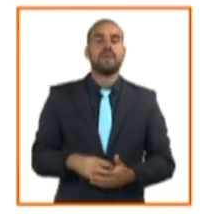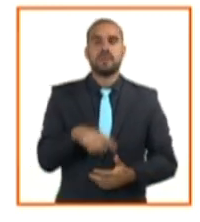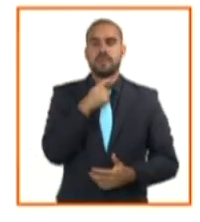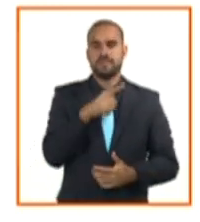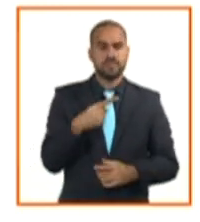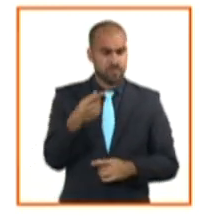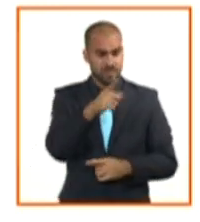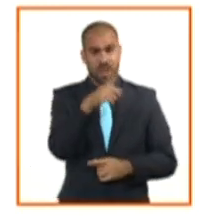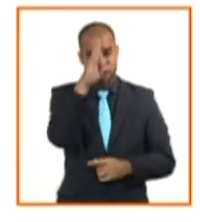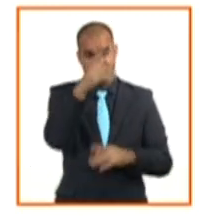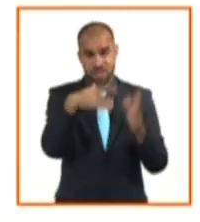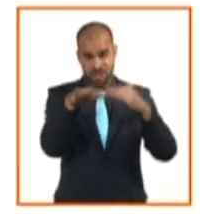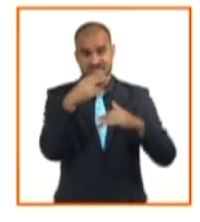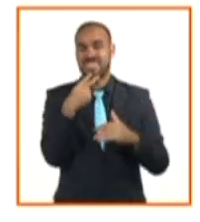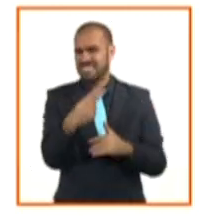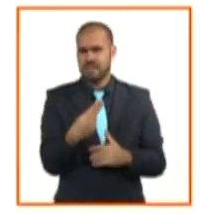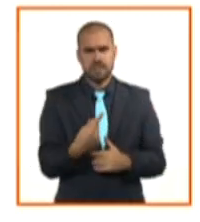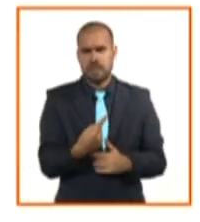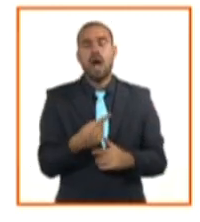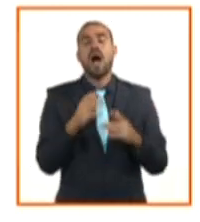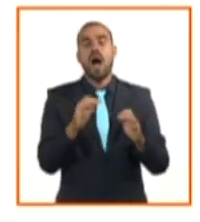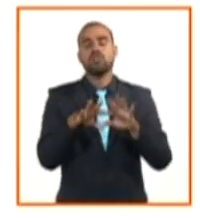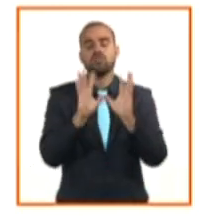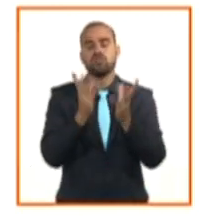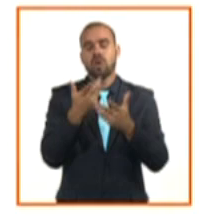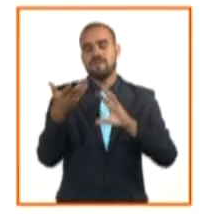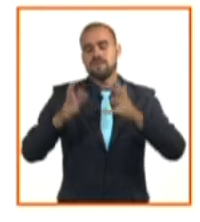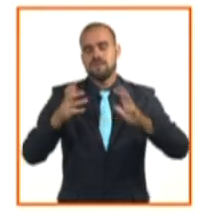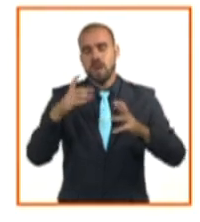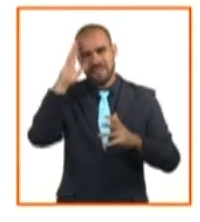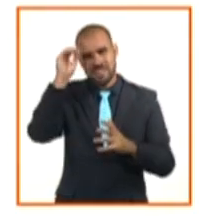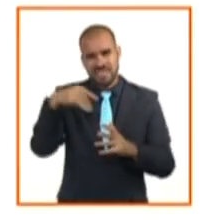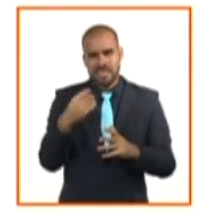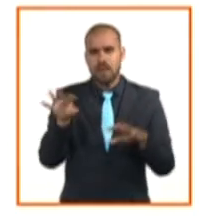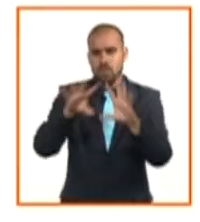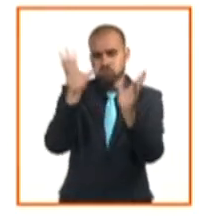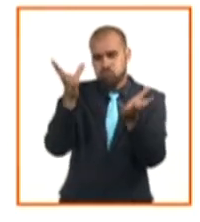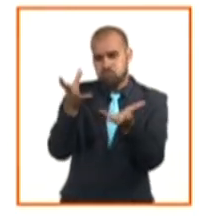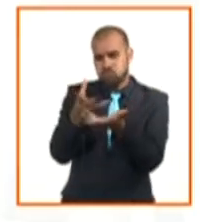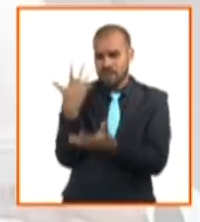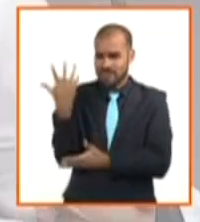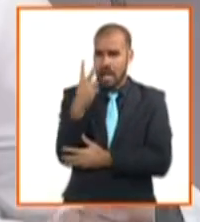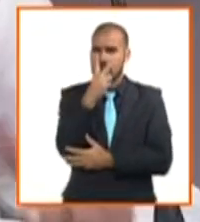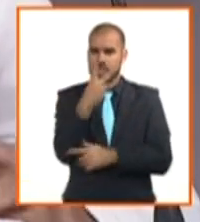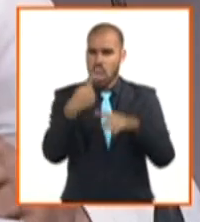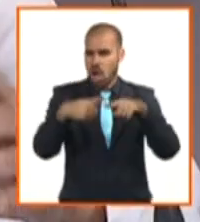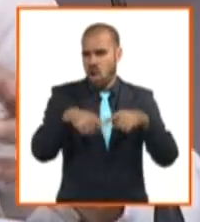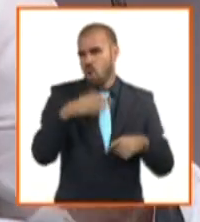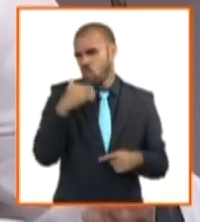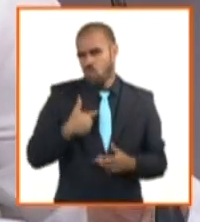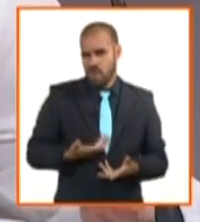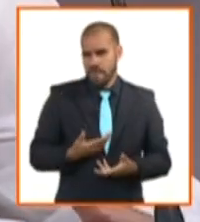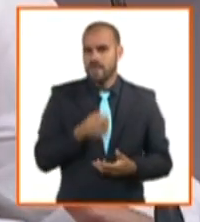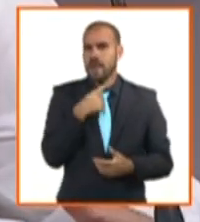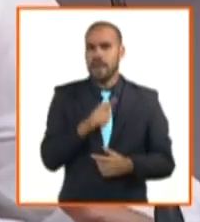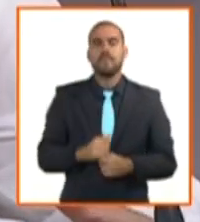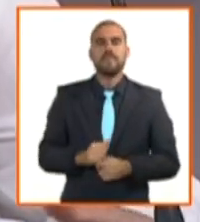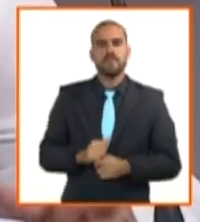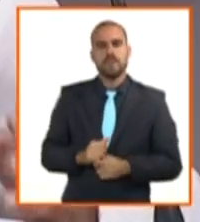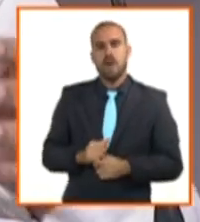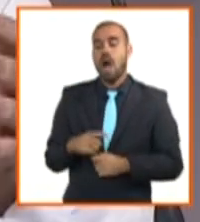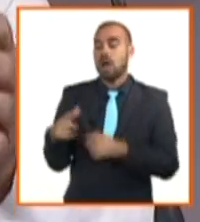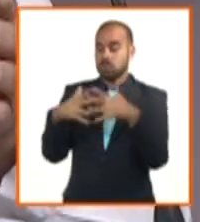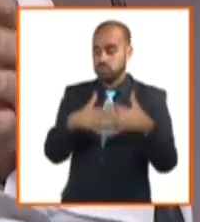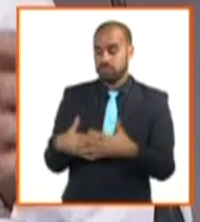hay una metodología general de toda la organización meteorológica mundial el centro de huracanes de los estados unidos fungen como un centro regional